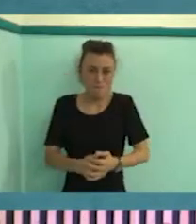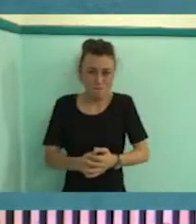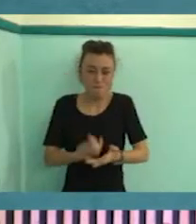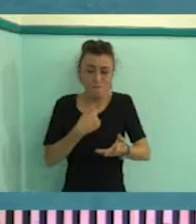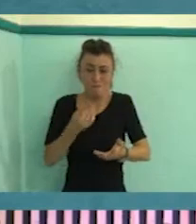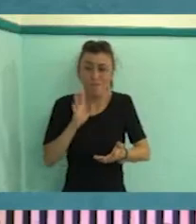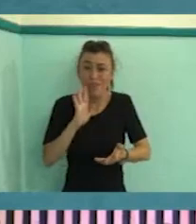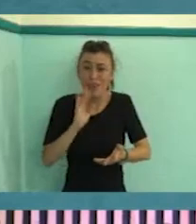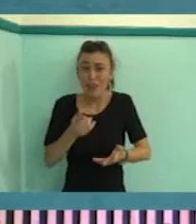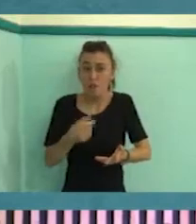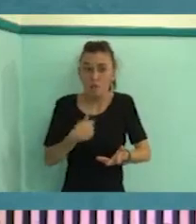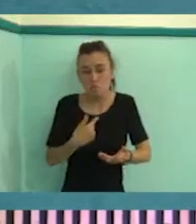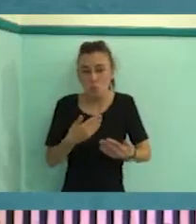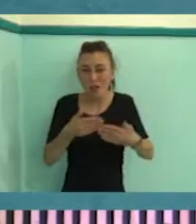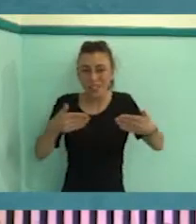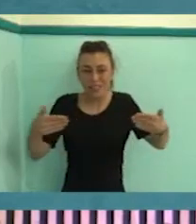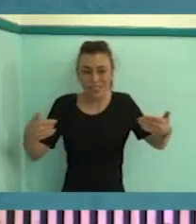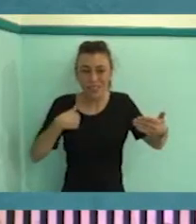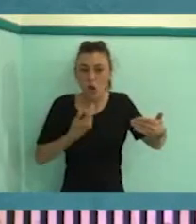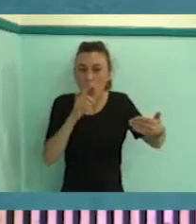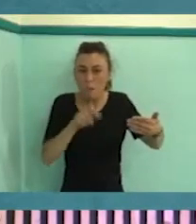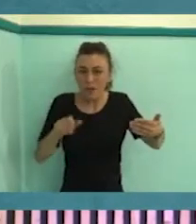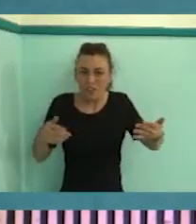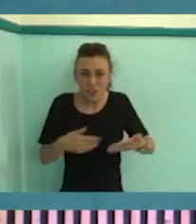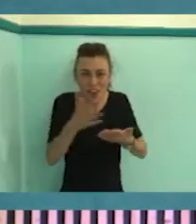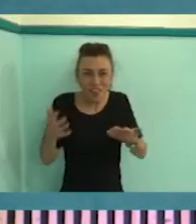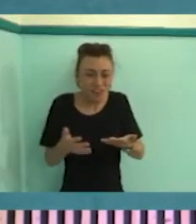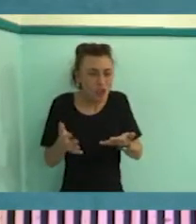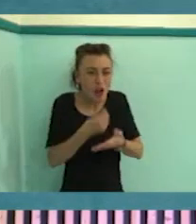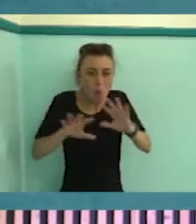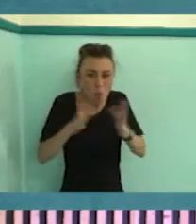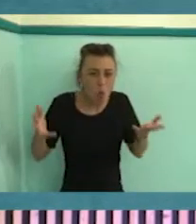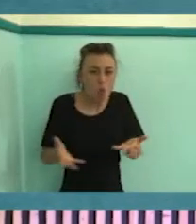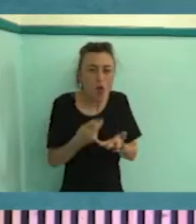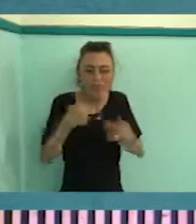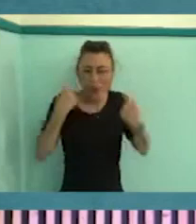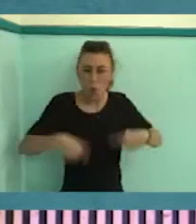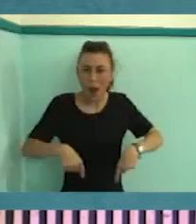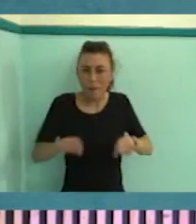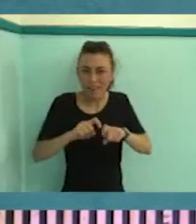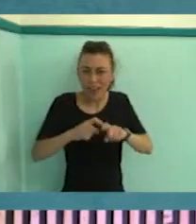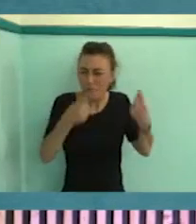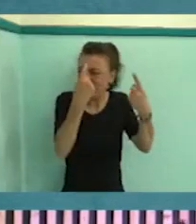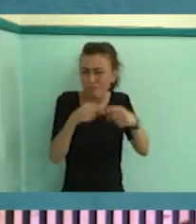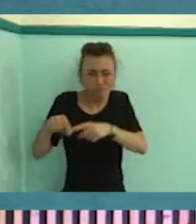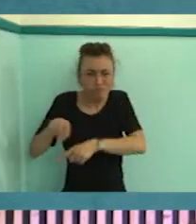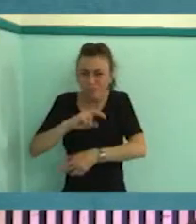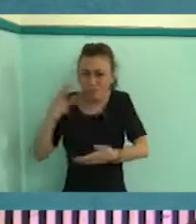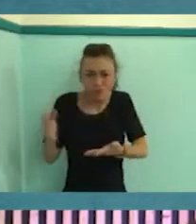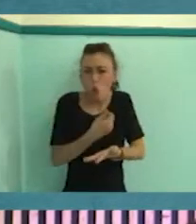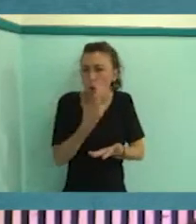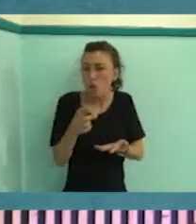escaparate donde tú puedes encontrar a cualquier persona de cualquier parte del mundo con cualquier tipo de cuerpo pero evidentemente empiezan las